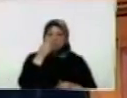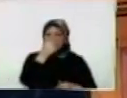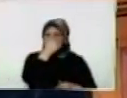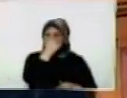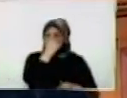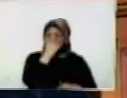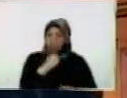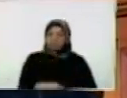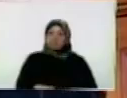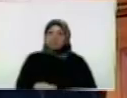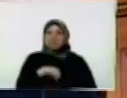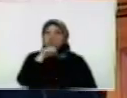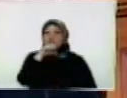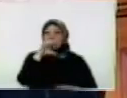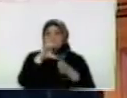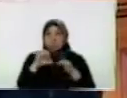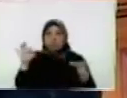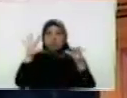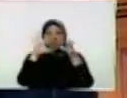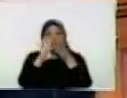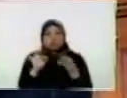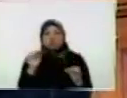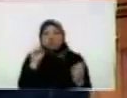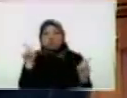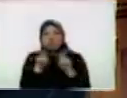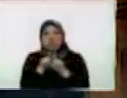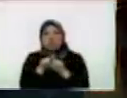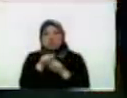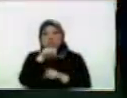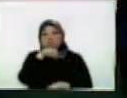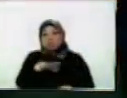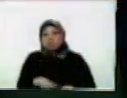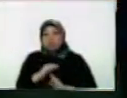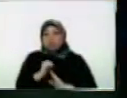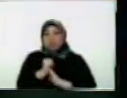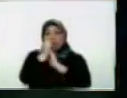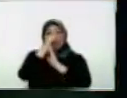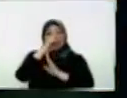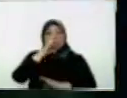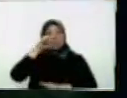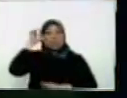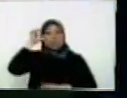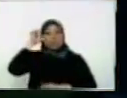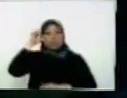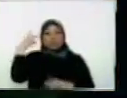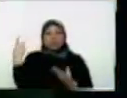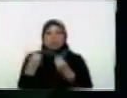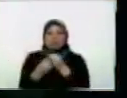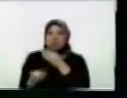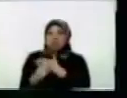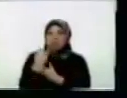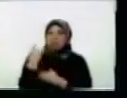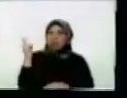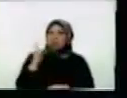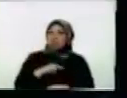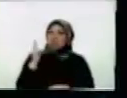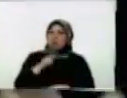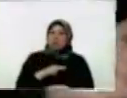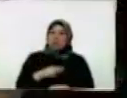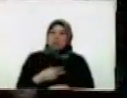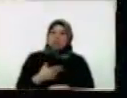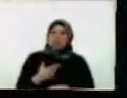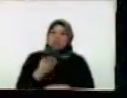para que cuenten la historia como los grandes, como Bolívar. Lealtad a la patria, leales siempre, traidores nunca.